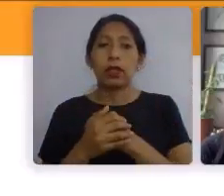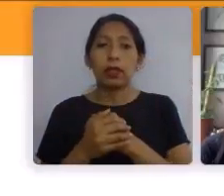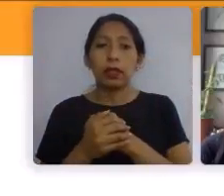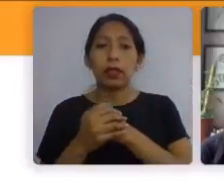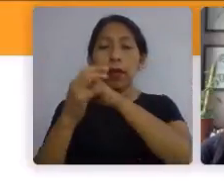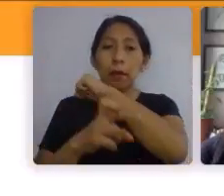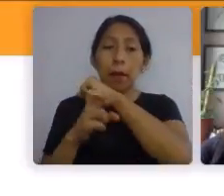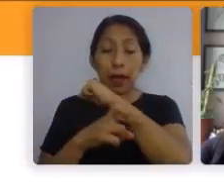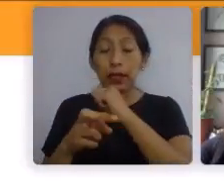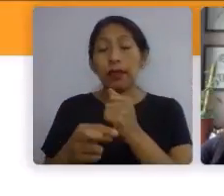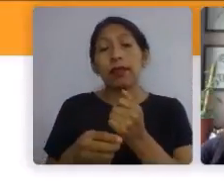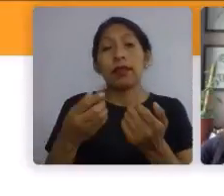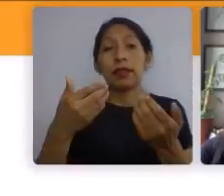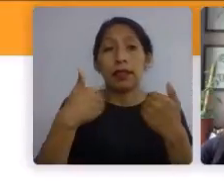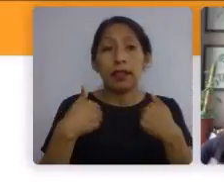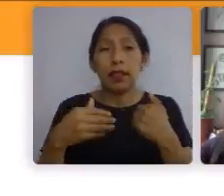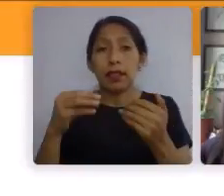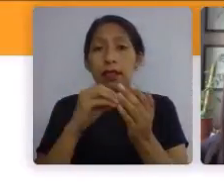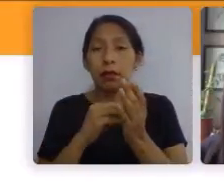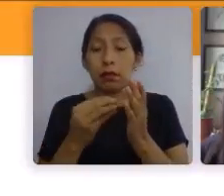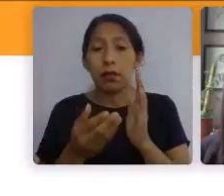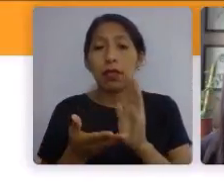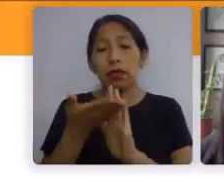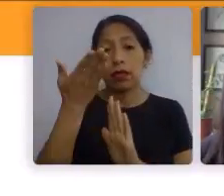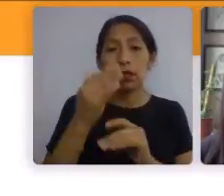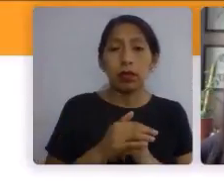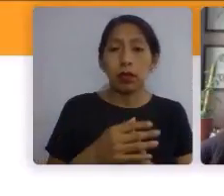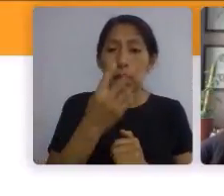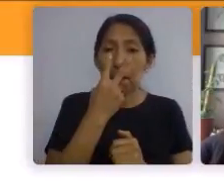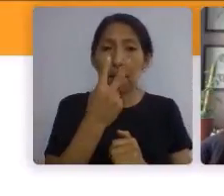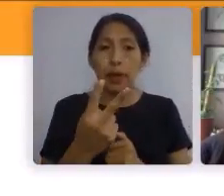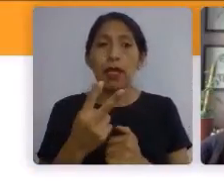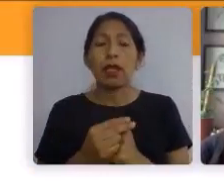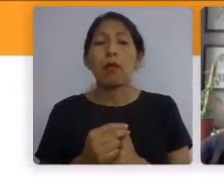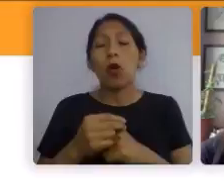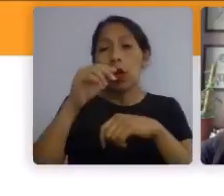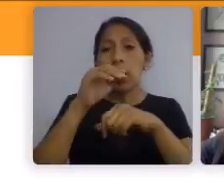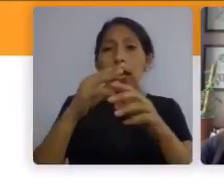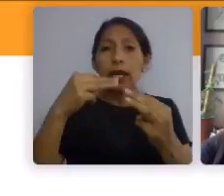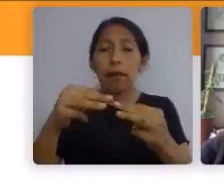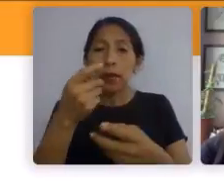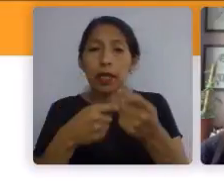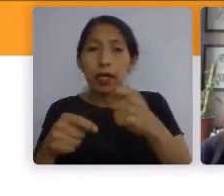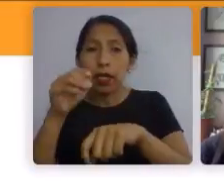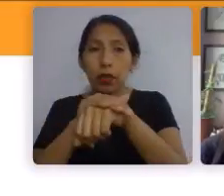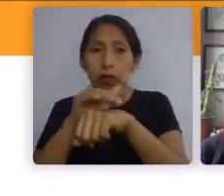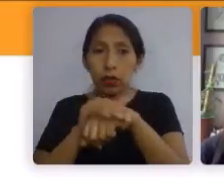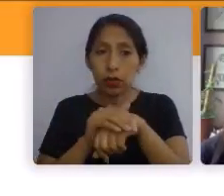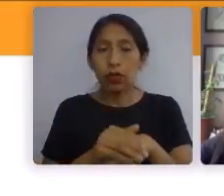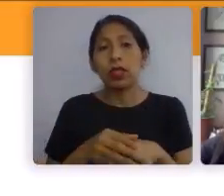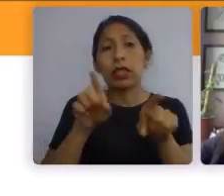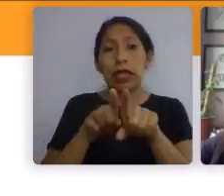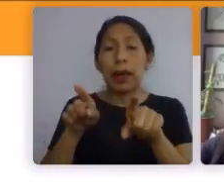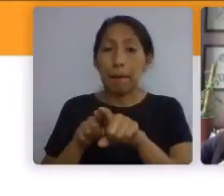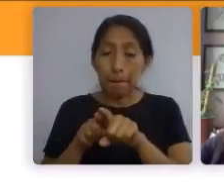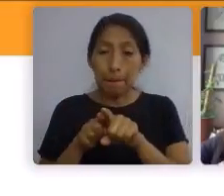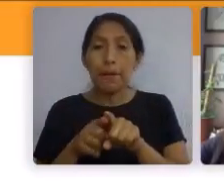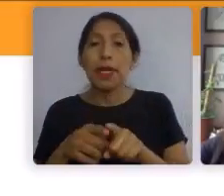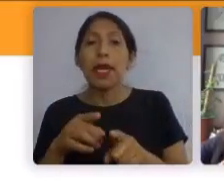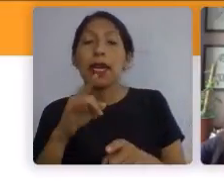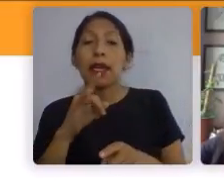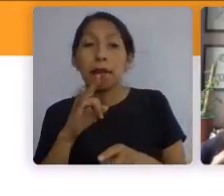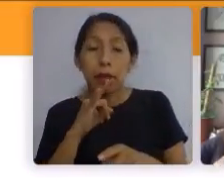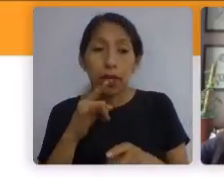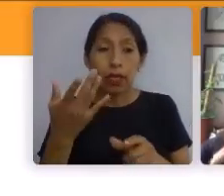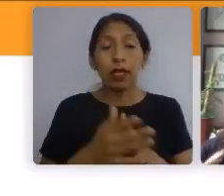mayor distancia. Normalmente, así como veíamos en el mercado inglés y como veíamos en el mercado americano, poco a poco